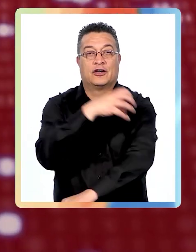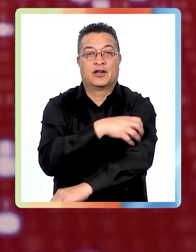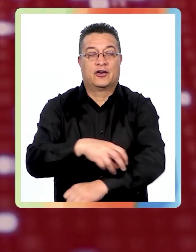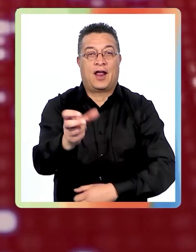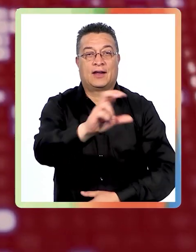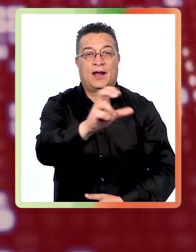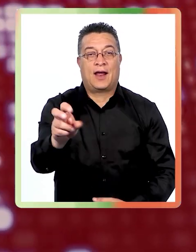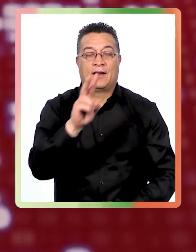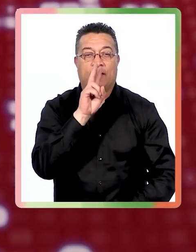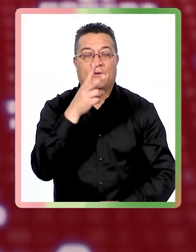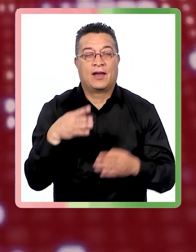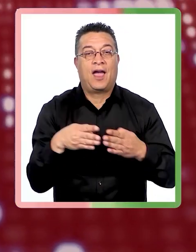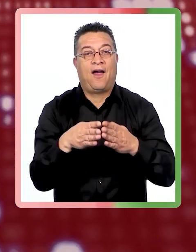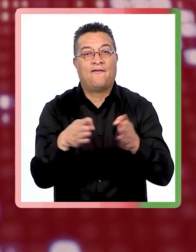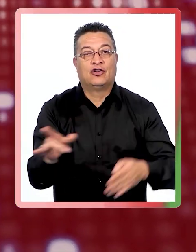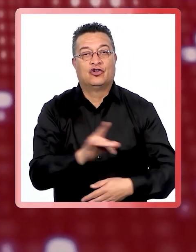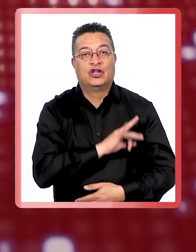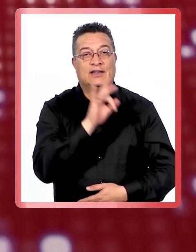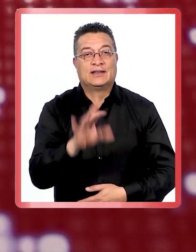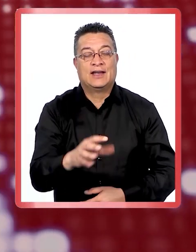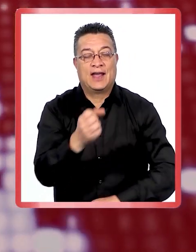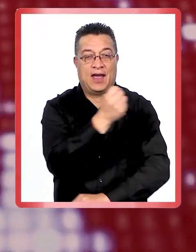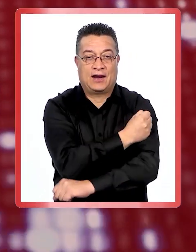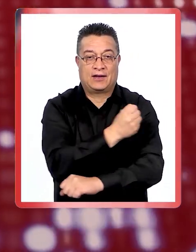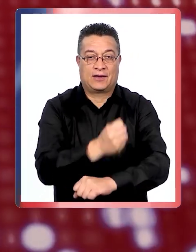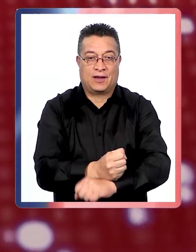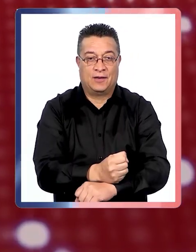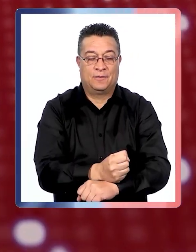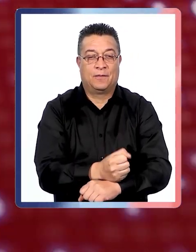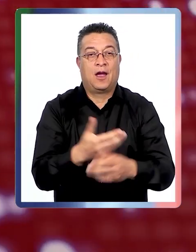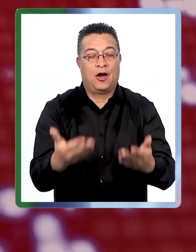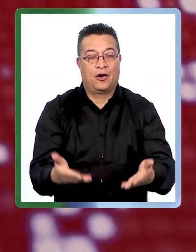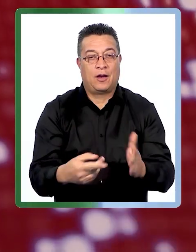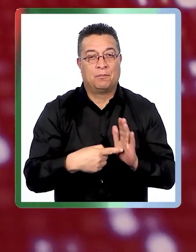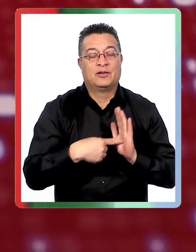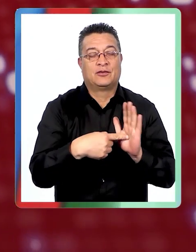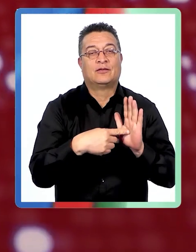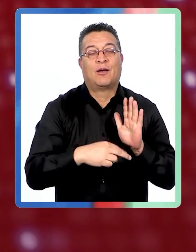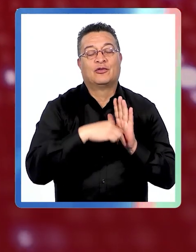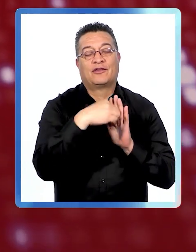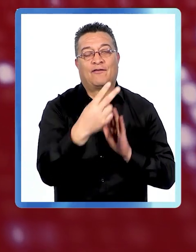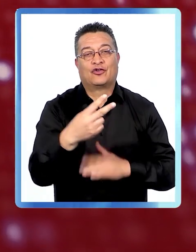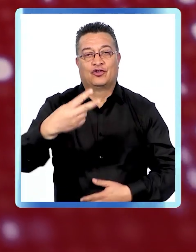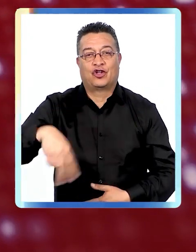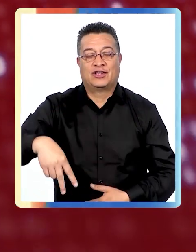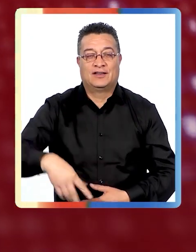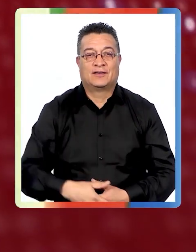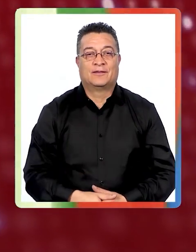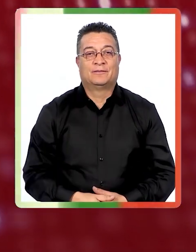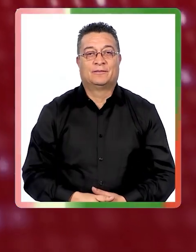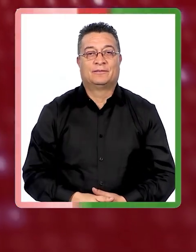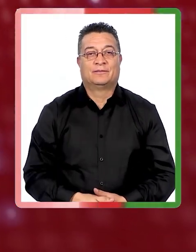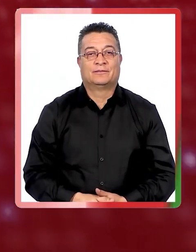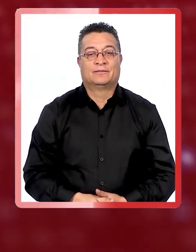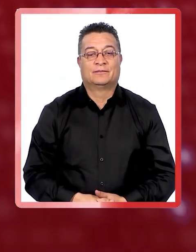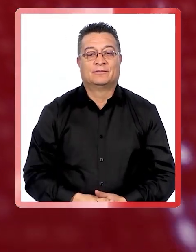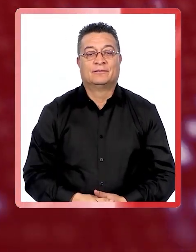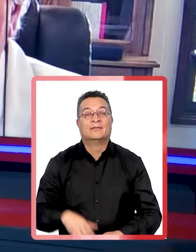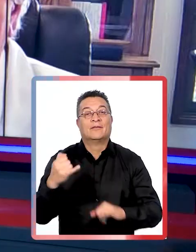Asociación Regional de Canales de Televisión de Señal Abierta de Chile, Arcatel, presenta Portavoz